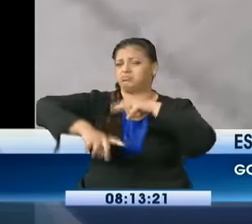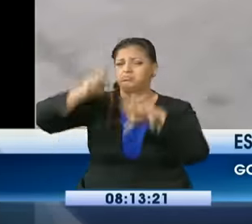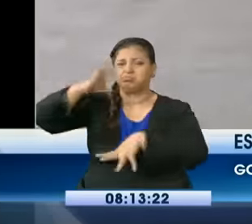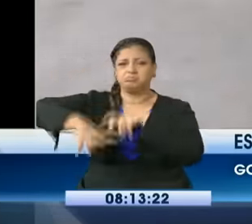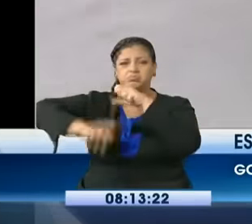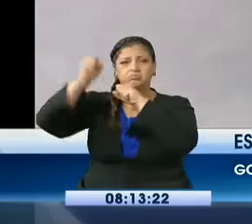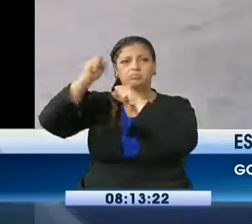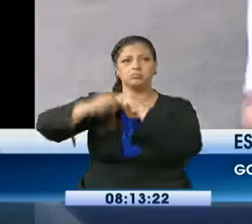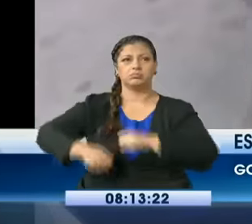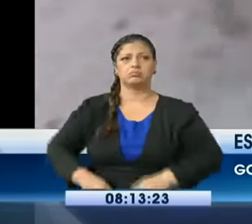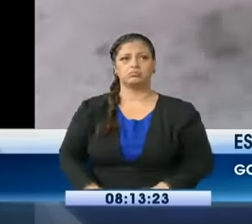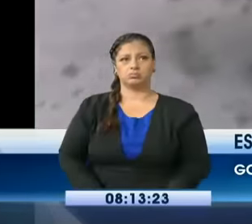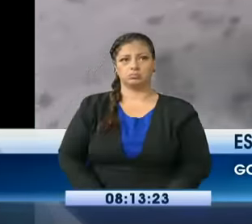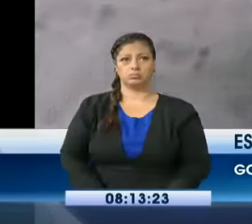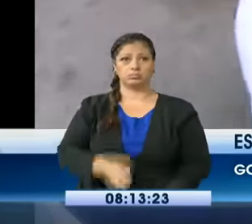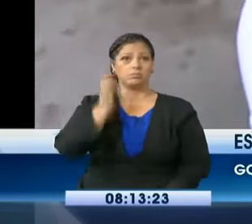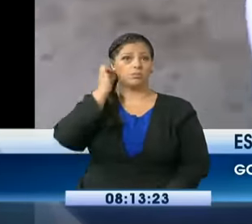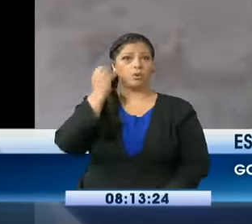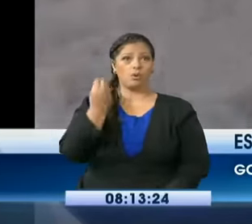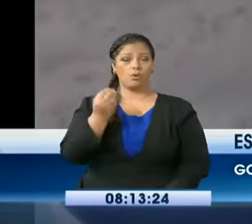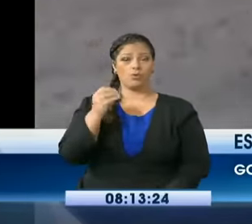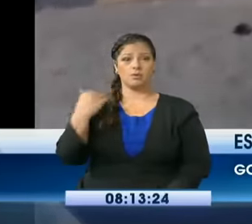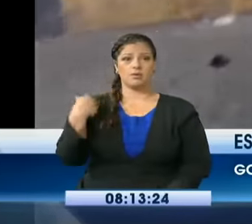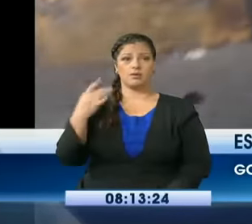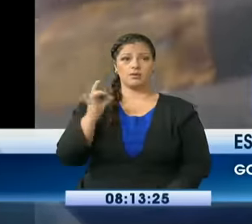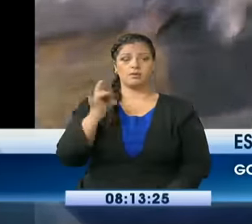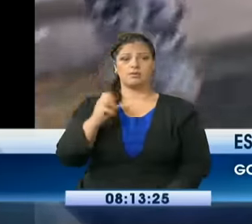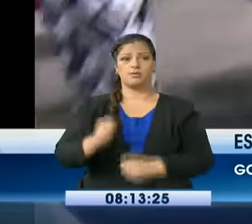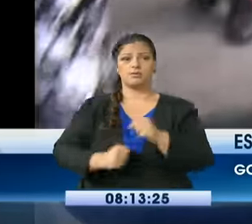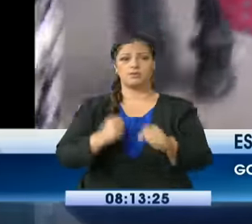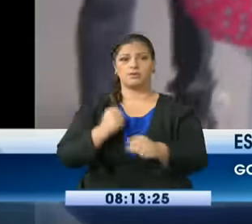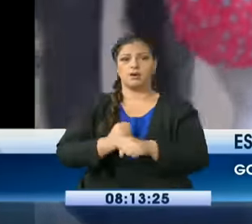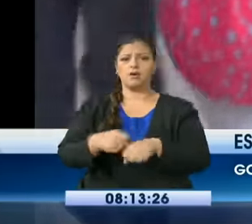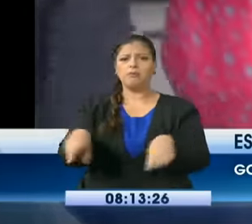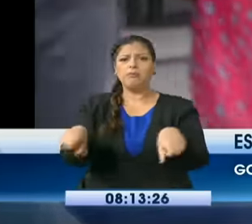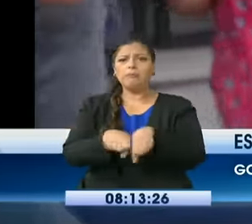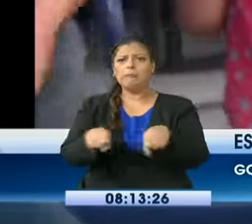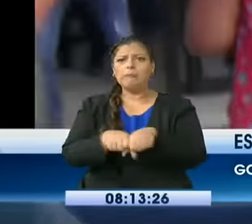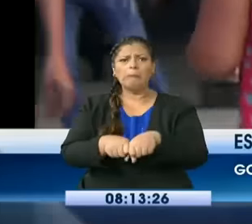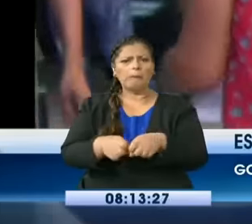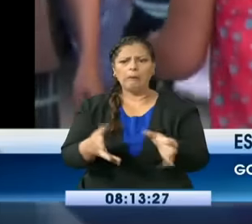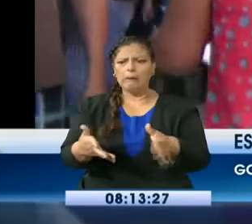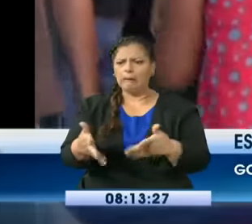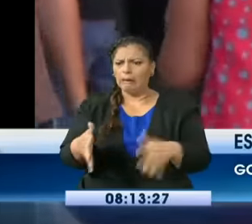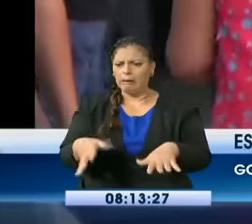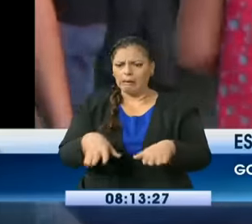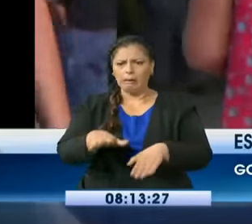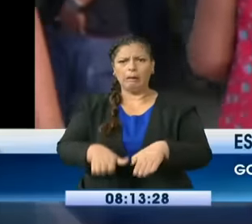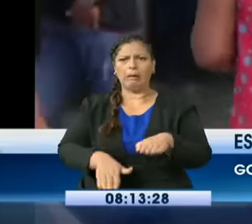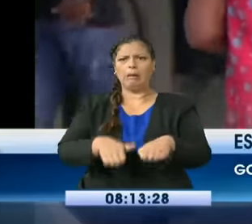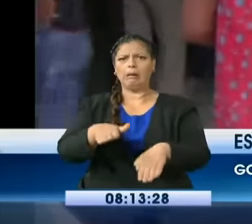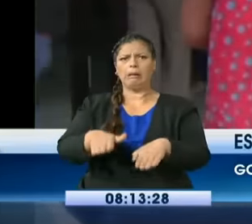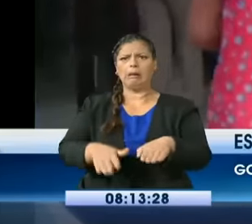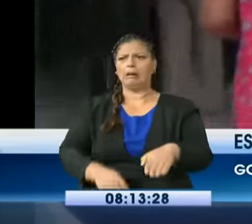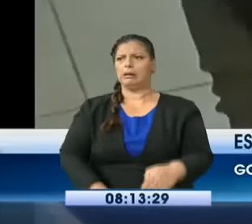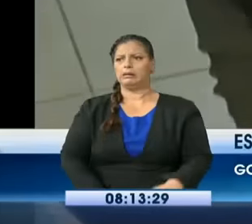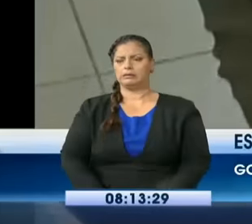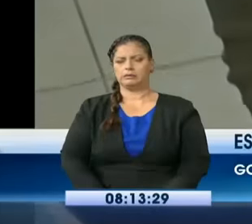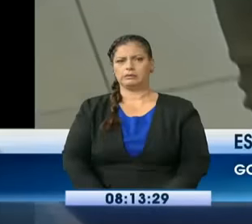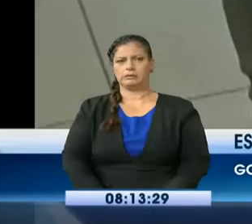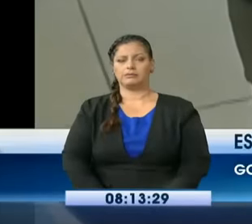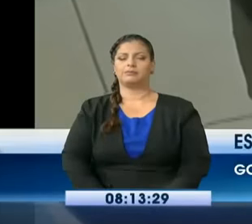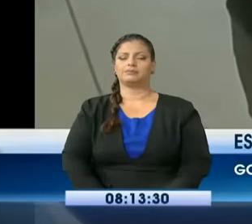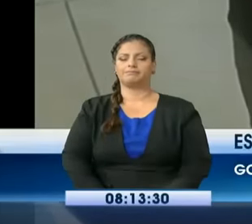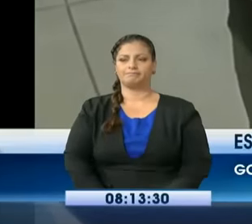su identidad, llegó a la unidad de flagrancia de la fiscalía descalza y con los claros signos de haber sido